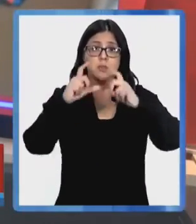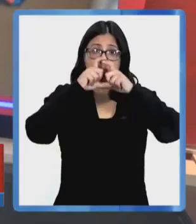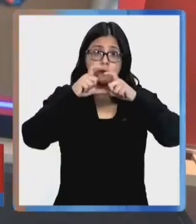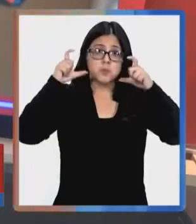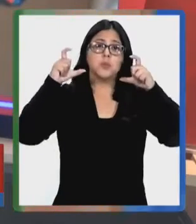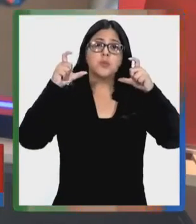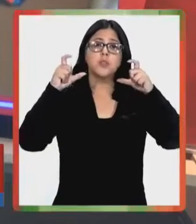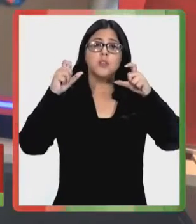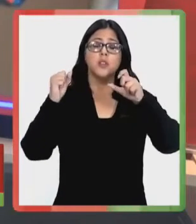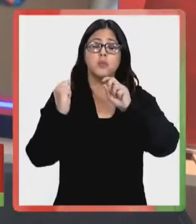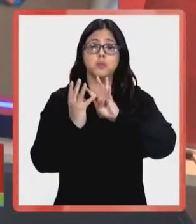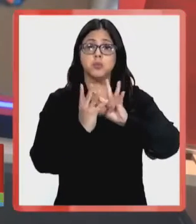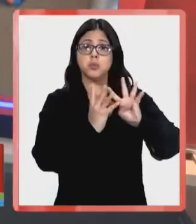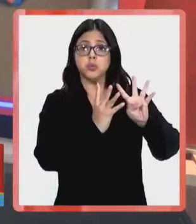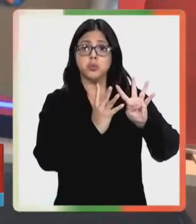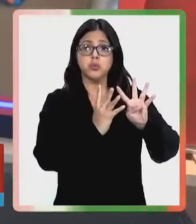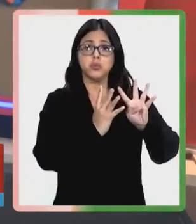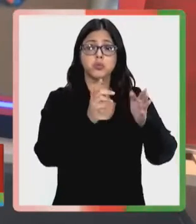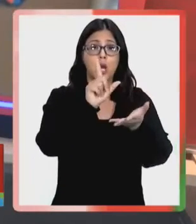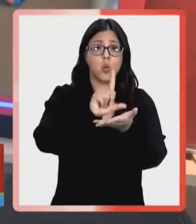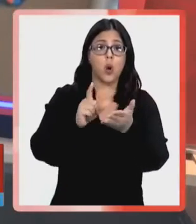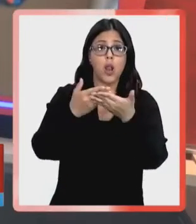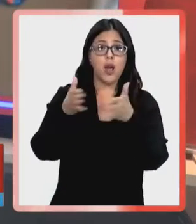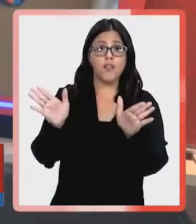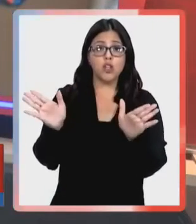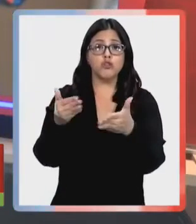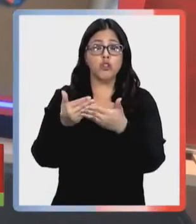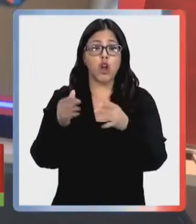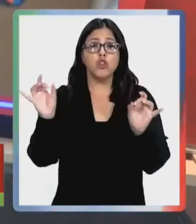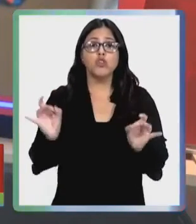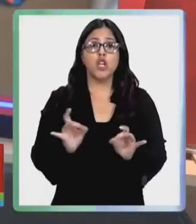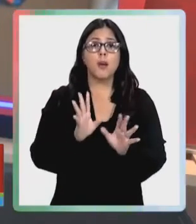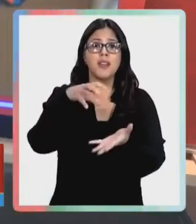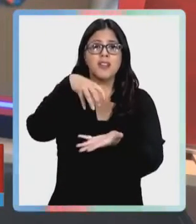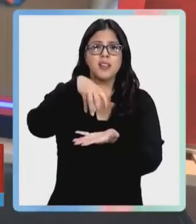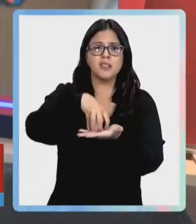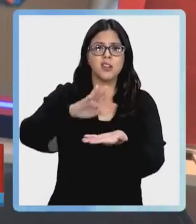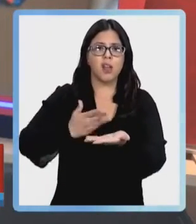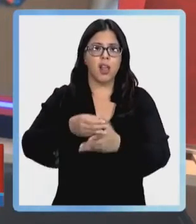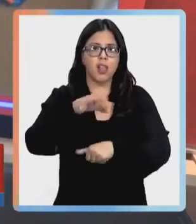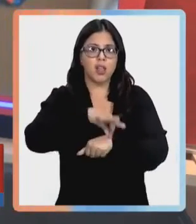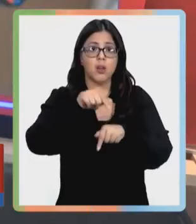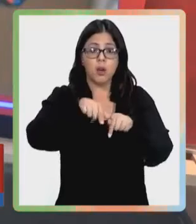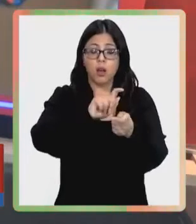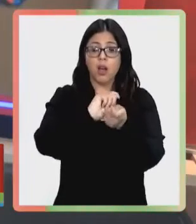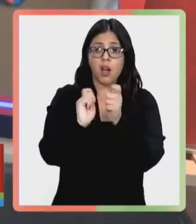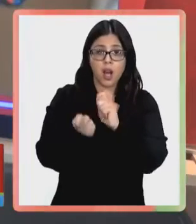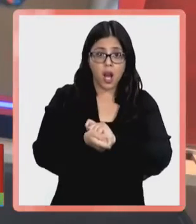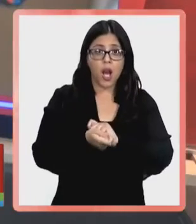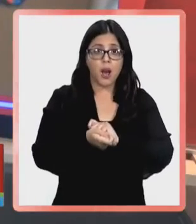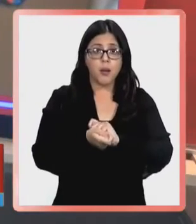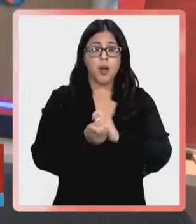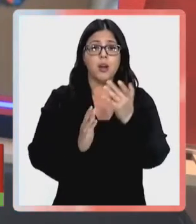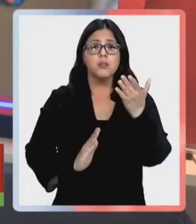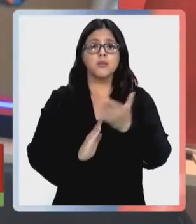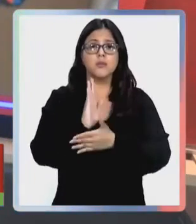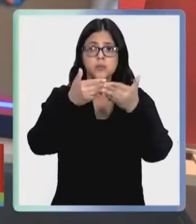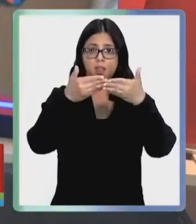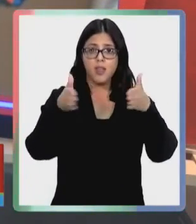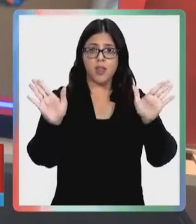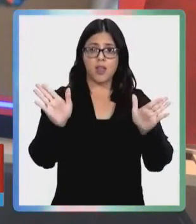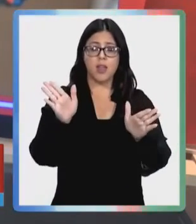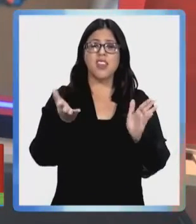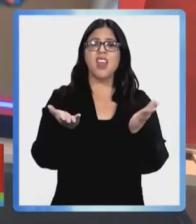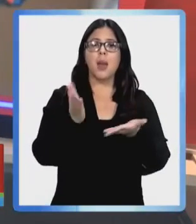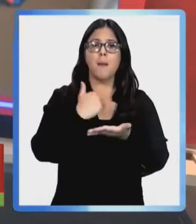aforos y el uso de mascarillas en espacios abiertos y cerrados. Solo será obligatorio utilizarla en centros de salud. Con estos cambios se iniciará